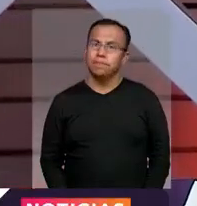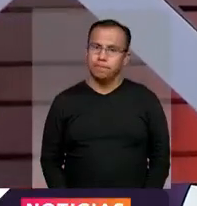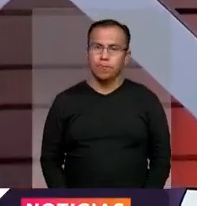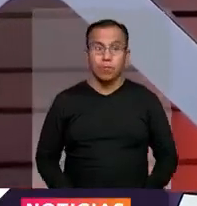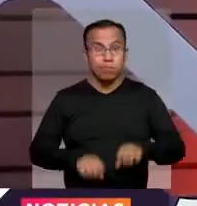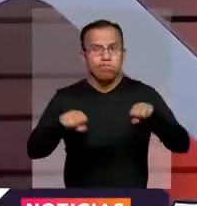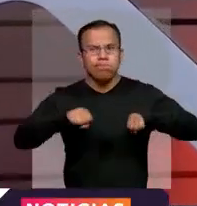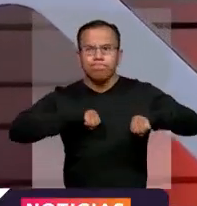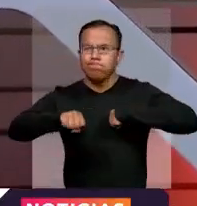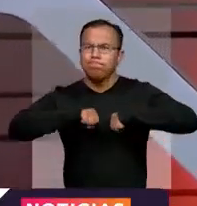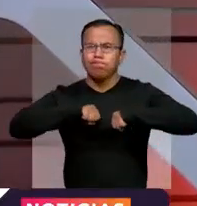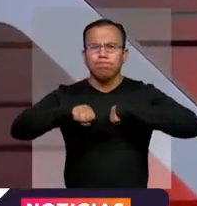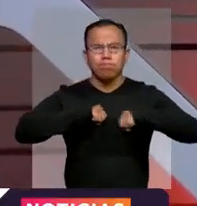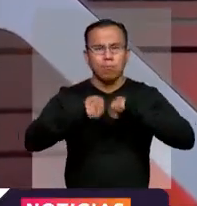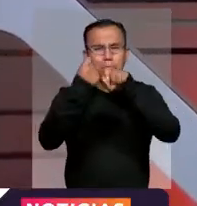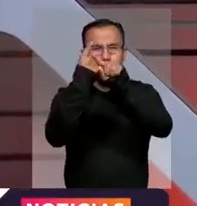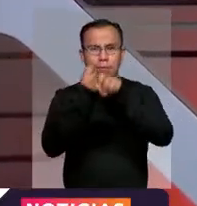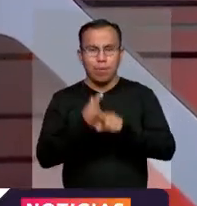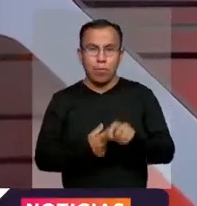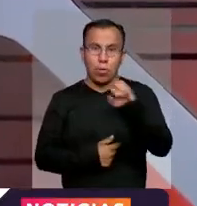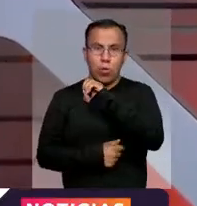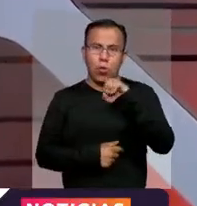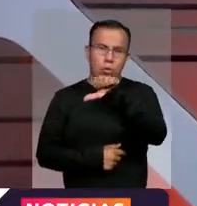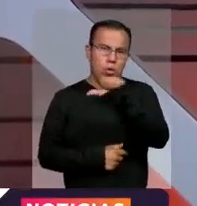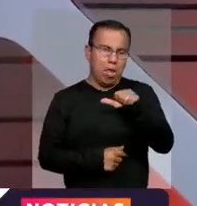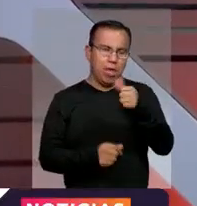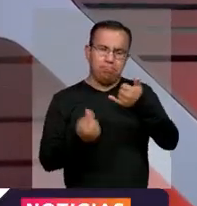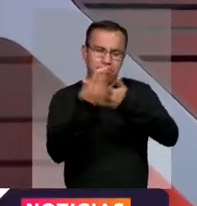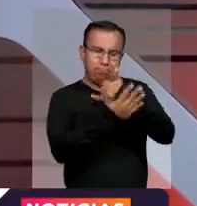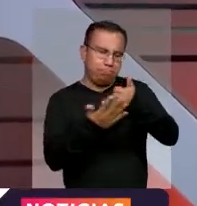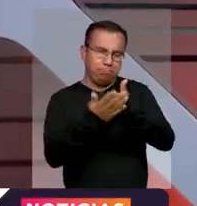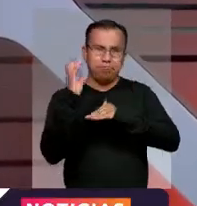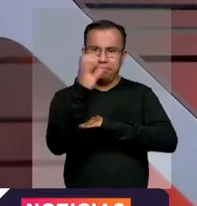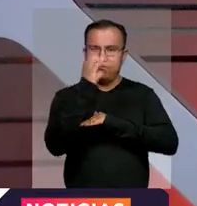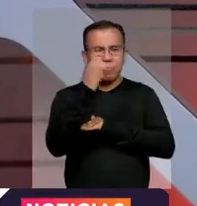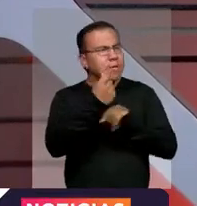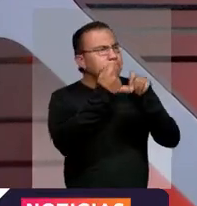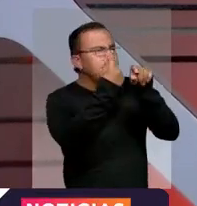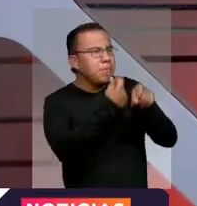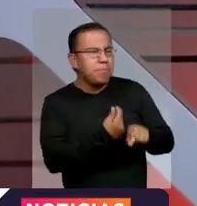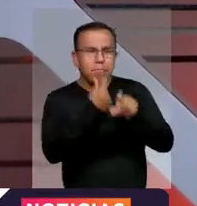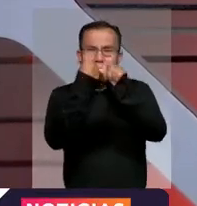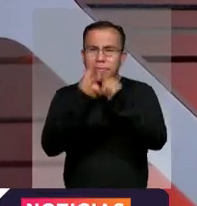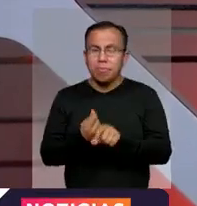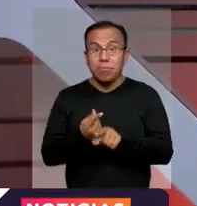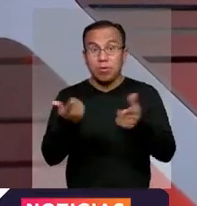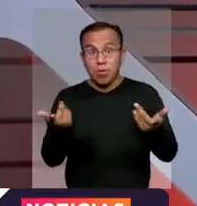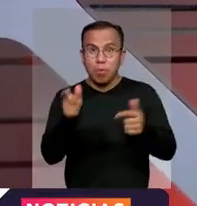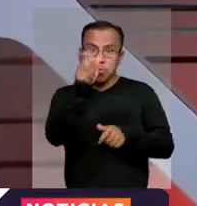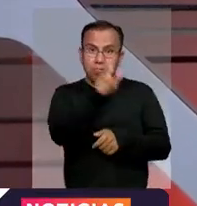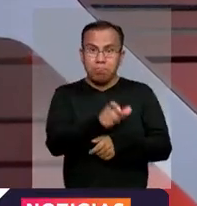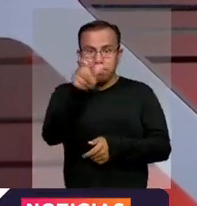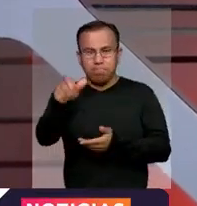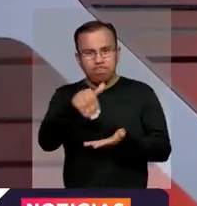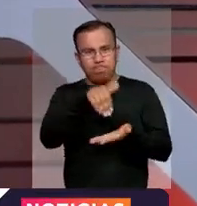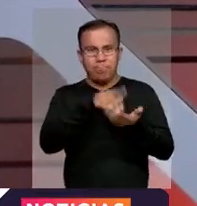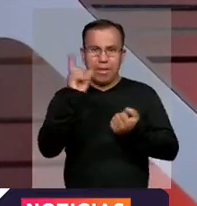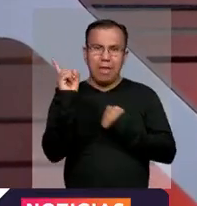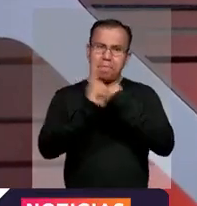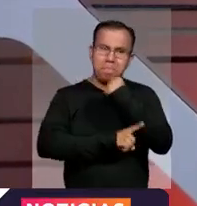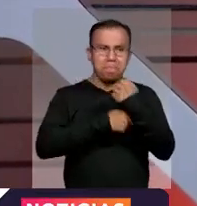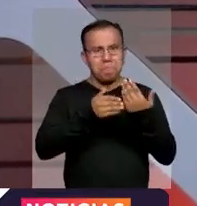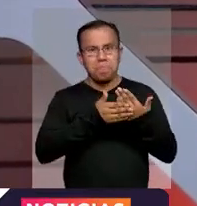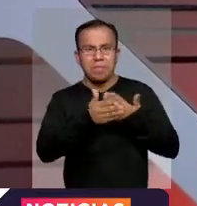Y en un ejercicio amplio de encuesta entre mujeres y hombres de distintas regiones del país, se consultó el criterio de los ciudadanos sobre la despenalización del